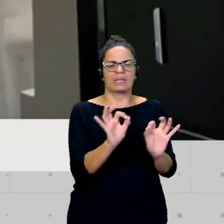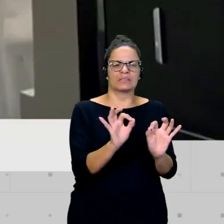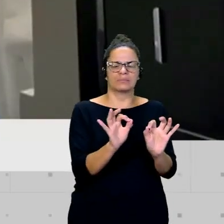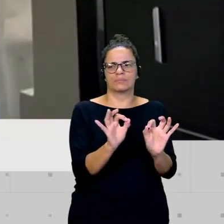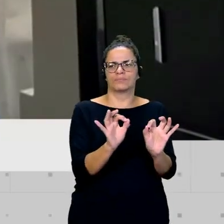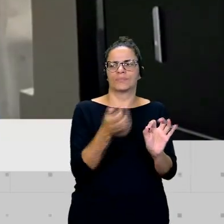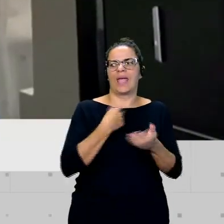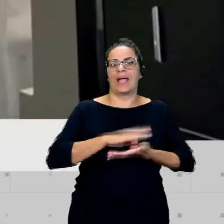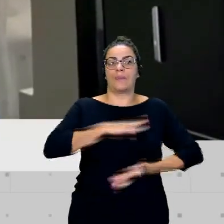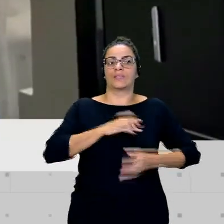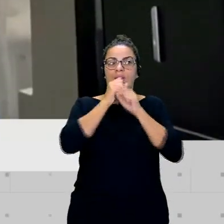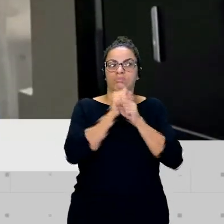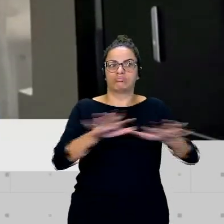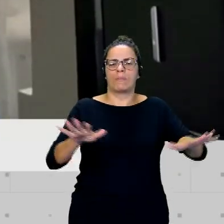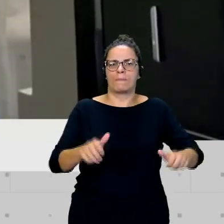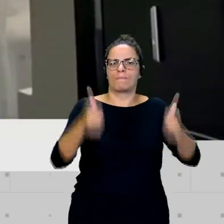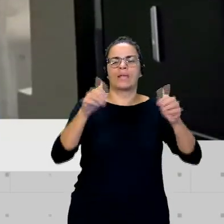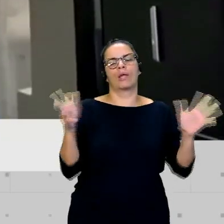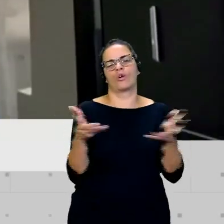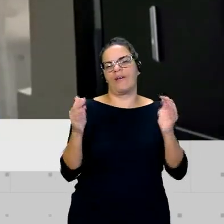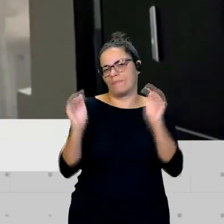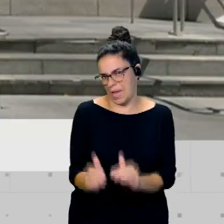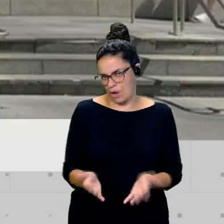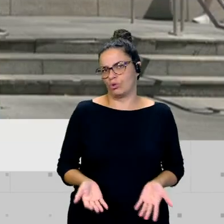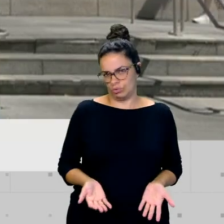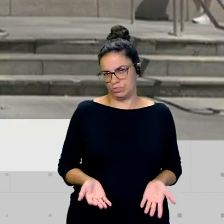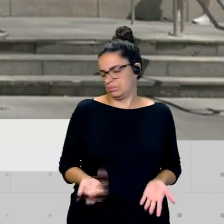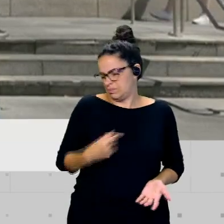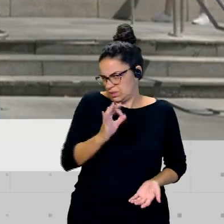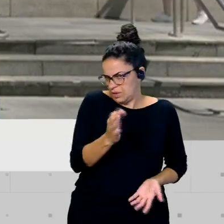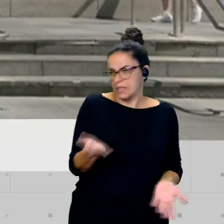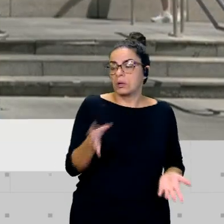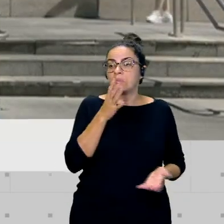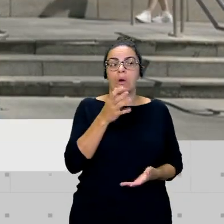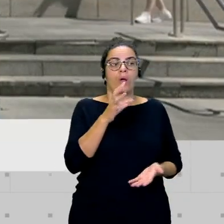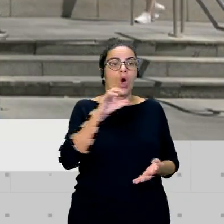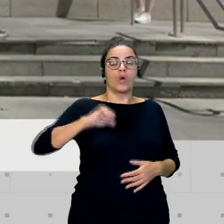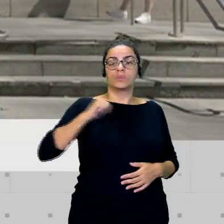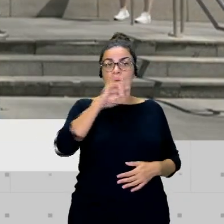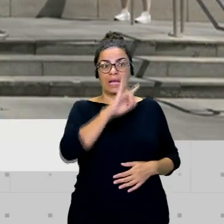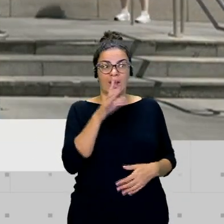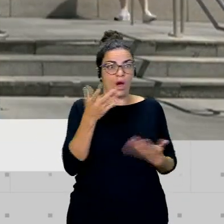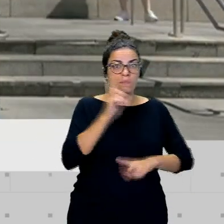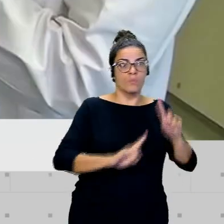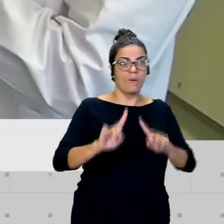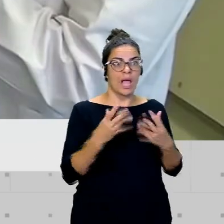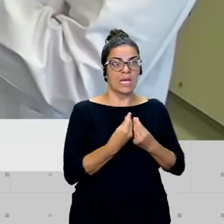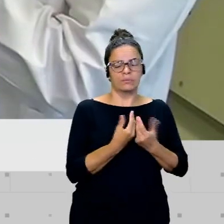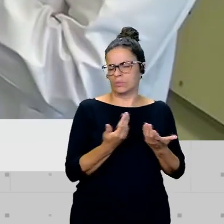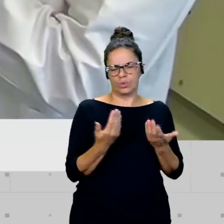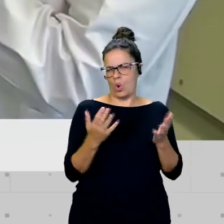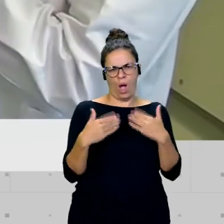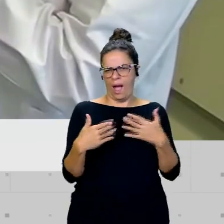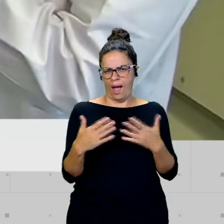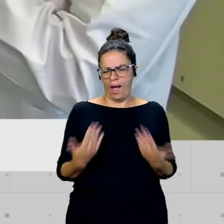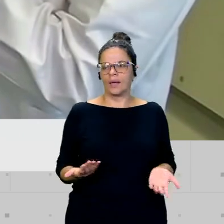con más capacidad de difusión, pero con menos gravedad. Eso es lo cierto, porque no tenemos un problema en los hospitales canarios en este momento. Y esto se